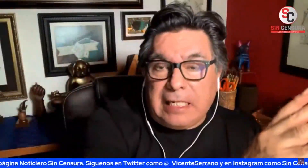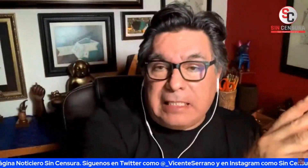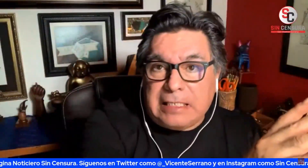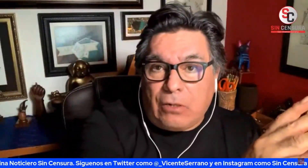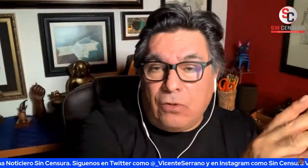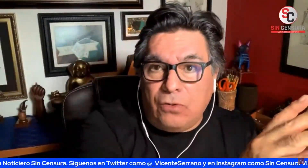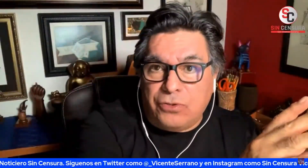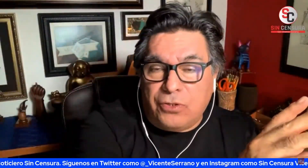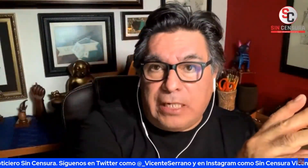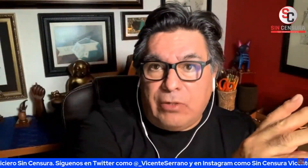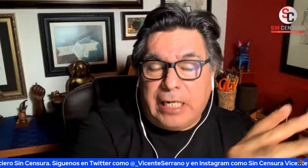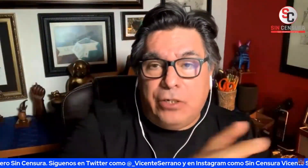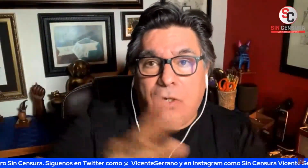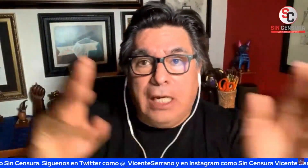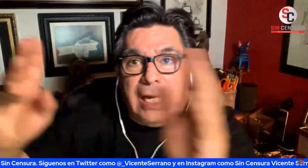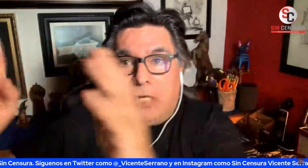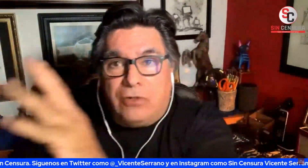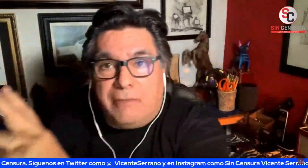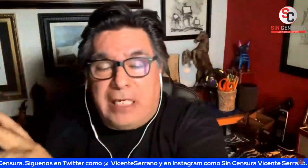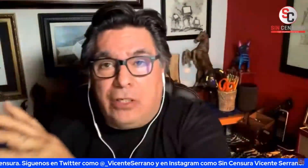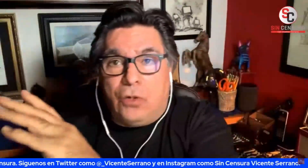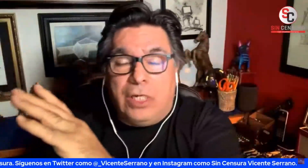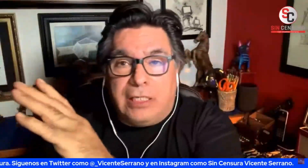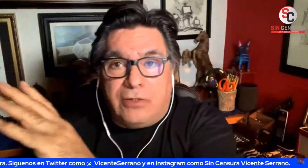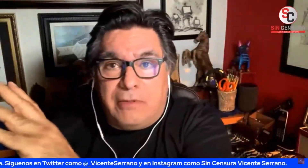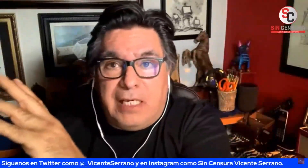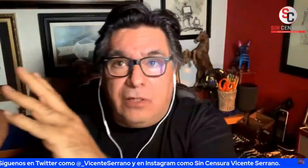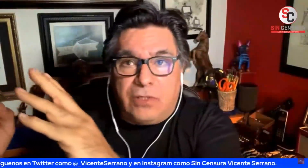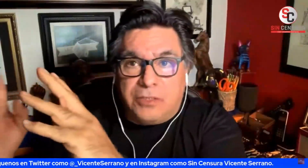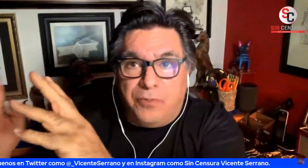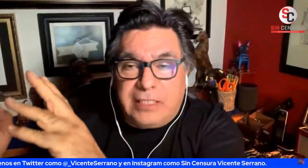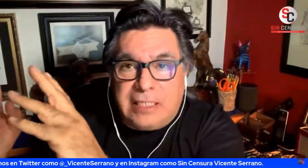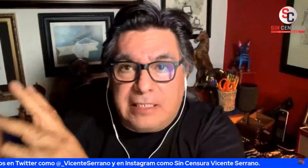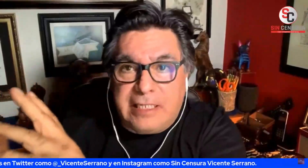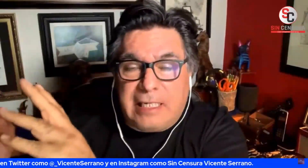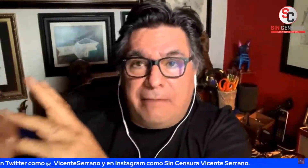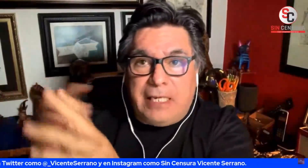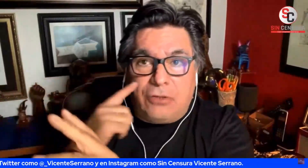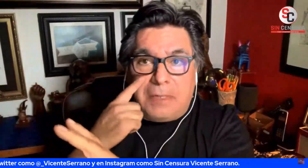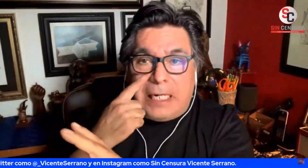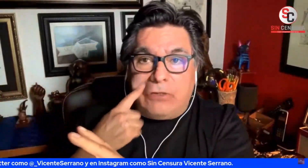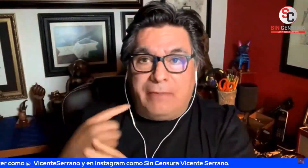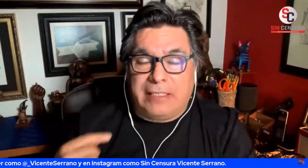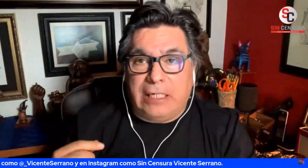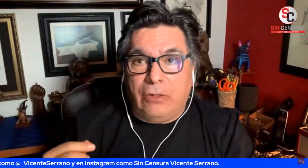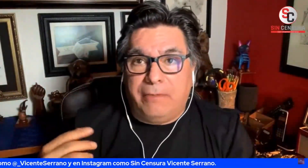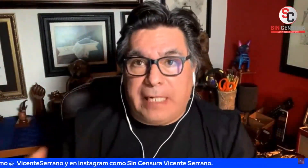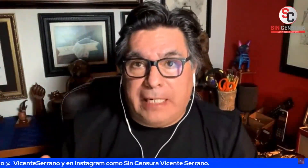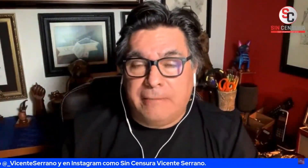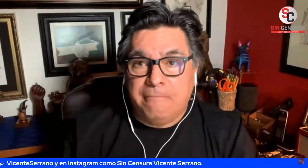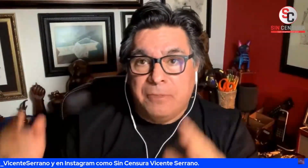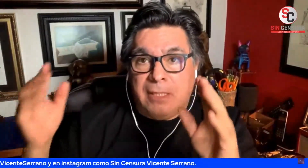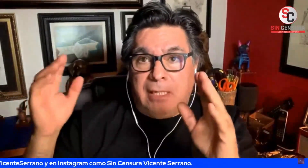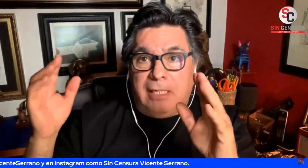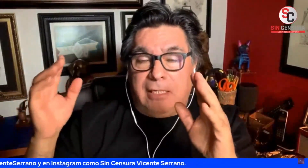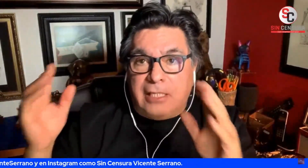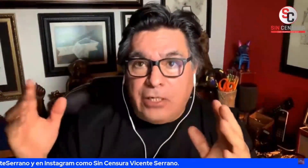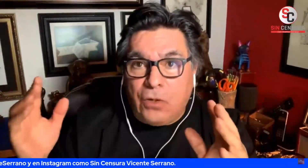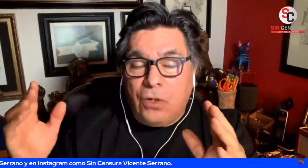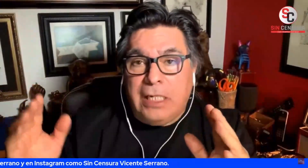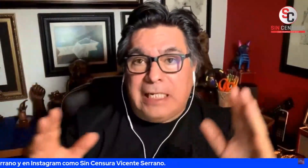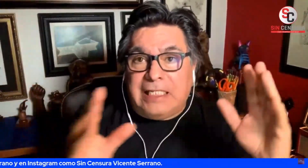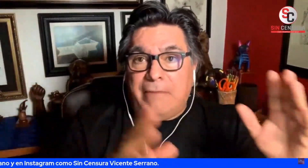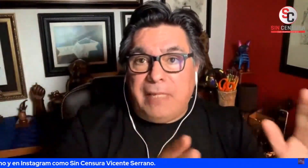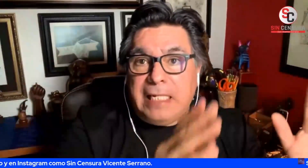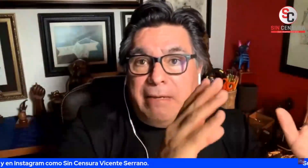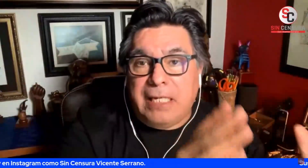examen en el que sacó conclusión que era un genio a lo de México. Y lo de México, después de decir que había doblegado a Marcelo Ebrard,